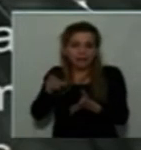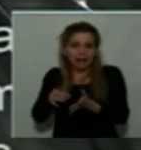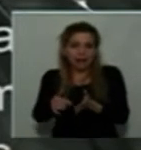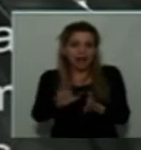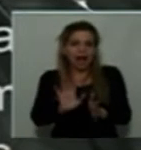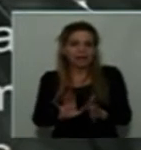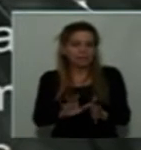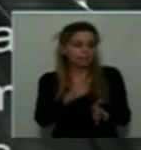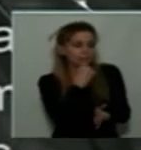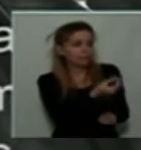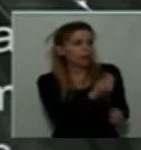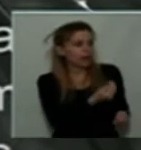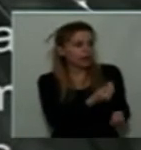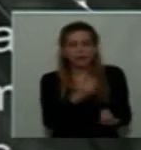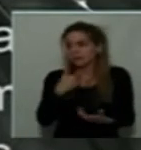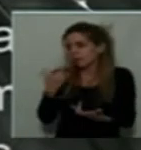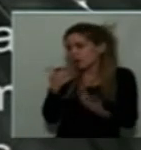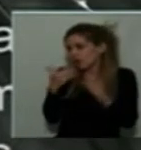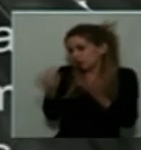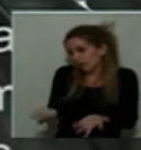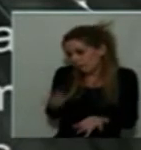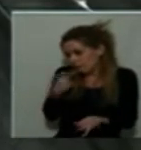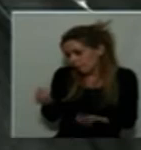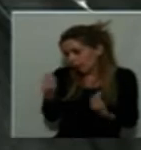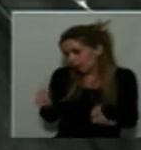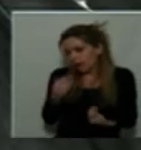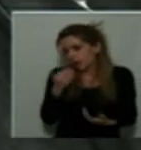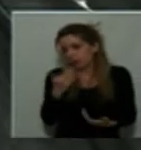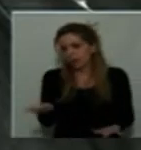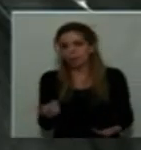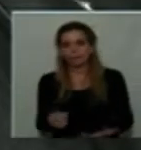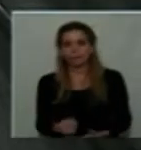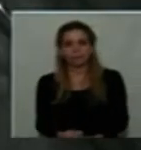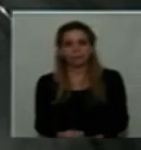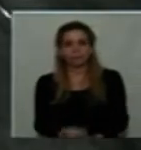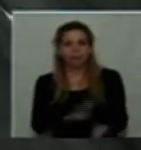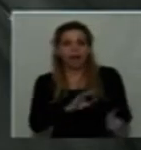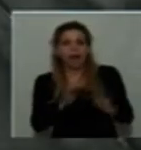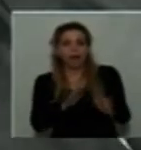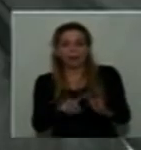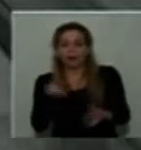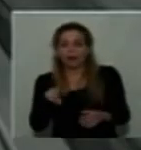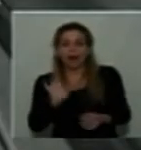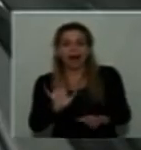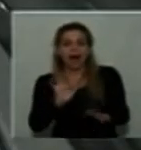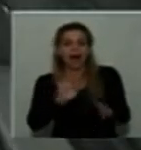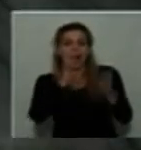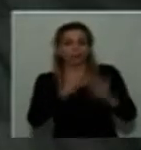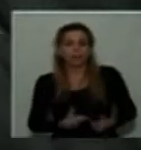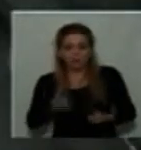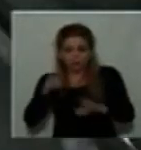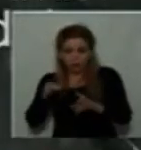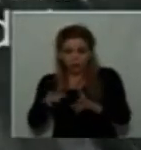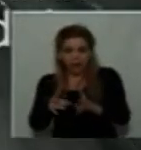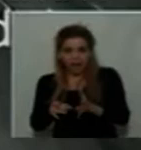No entiendo por qué. Bueno, yo tampoco entiendo por qué. Bueno, ahí hay una cuestión. Bueno, capaz que por una cuestión técnica, digo, por el... no iba en bajada, ¿no? Iba en subida. En